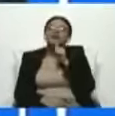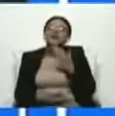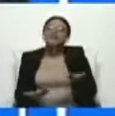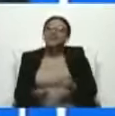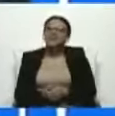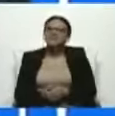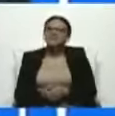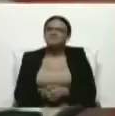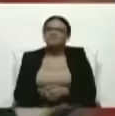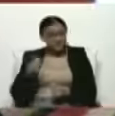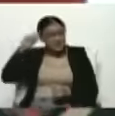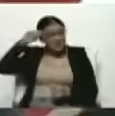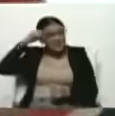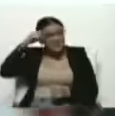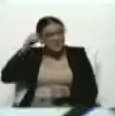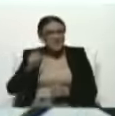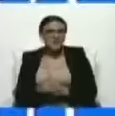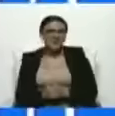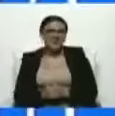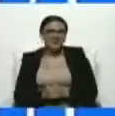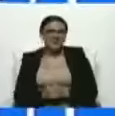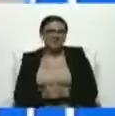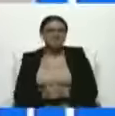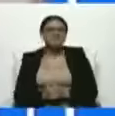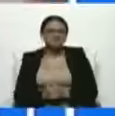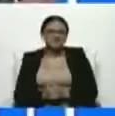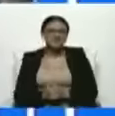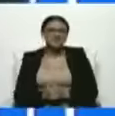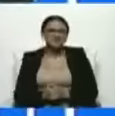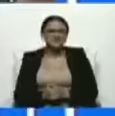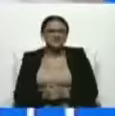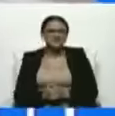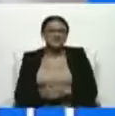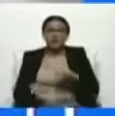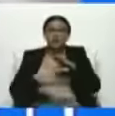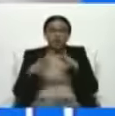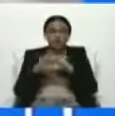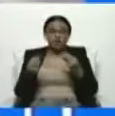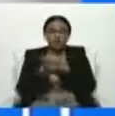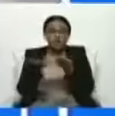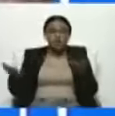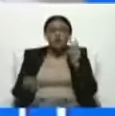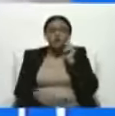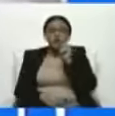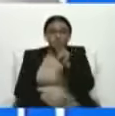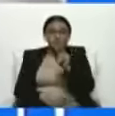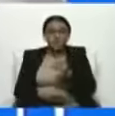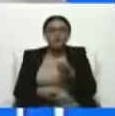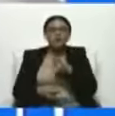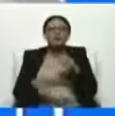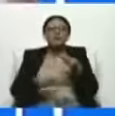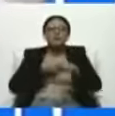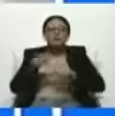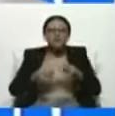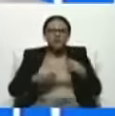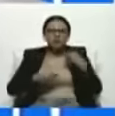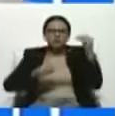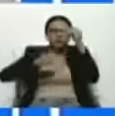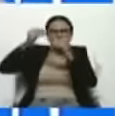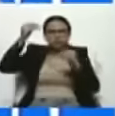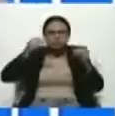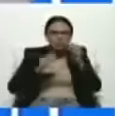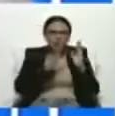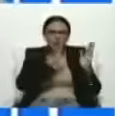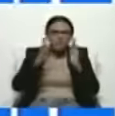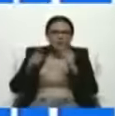Miren, tendencias de México. Todo esto es un tinglado. Todo esto es un montaje para engañar, pero no